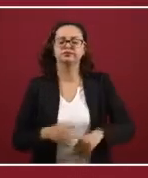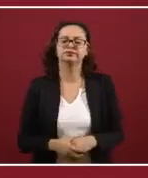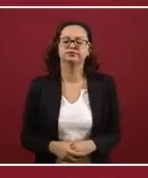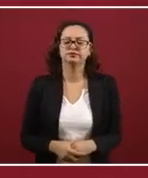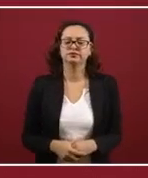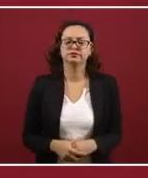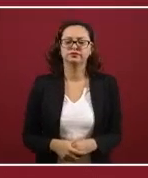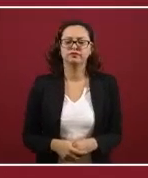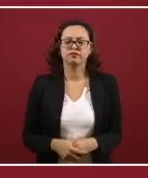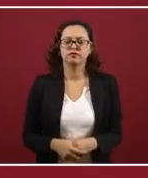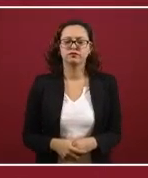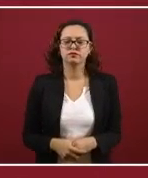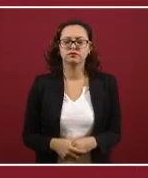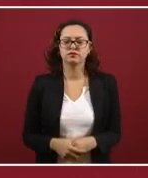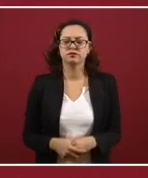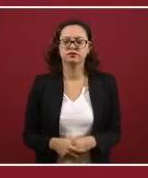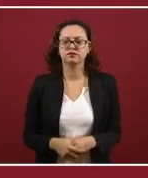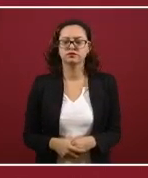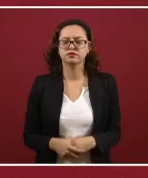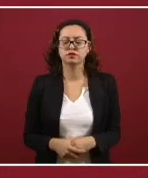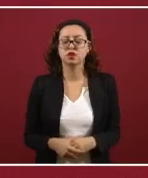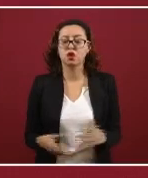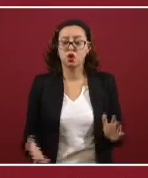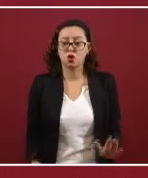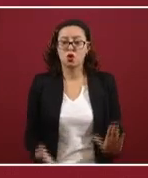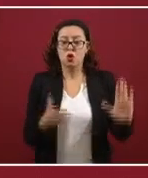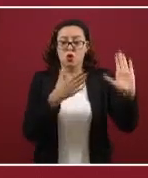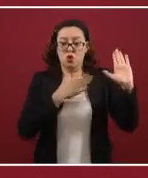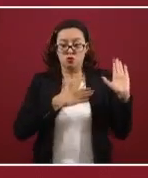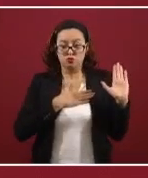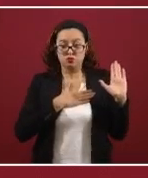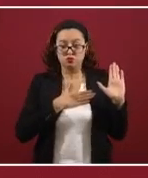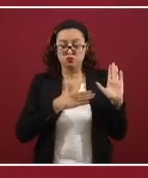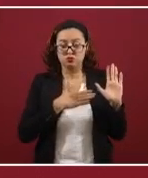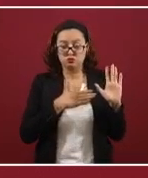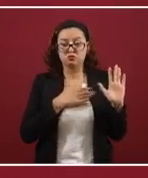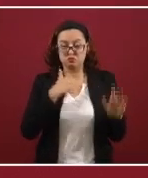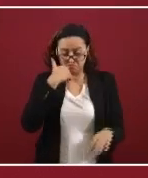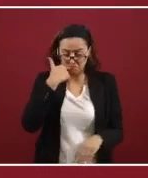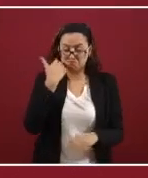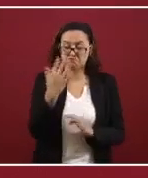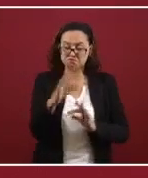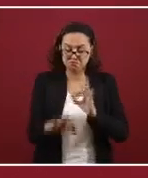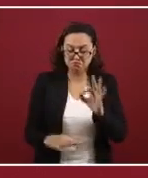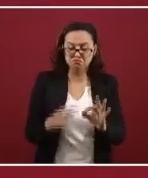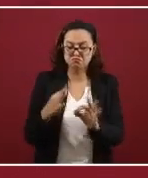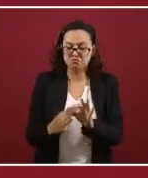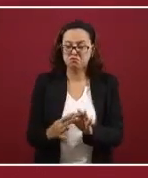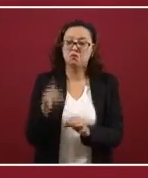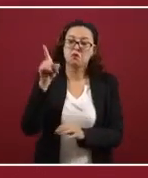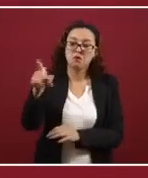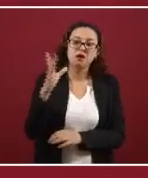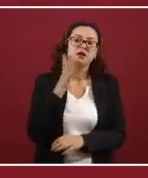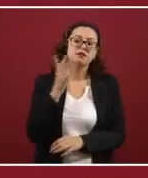Para cumplir este compromiso, envié al Congreso una iniciativa de reforma